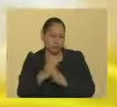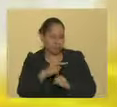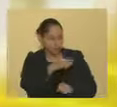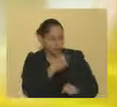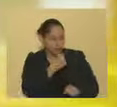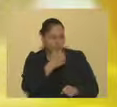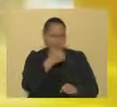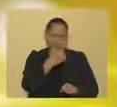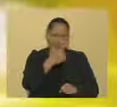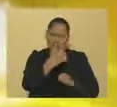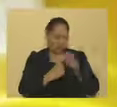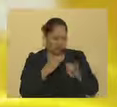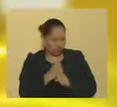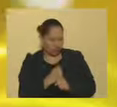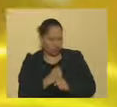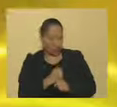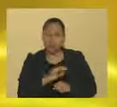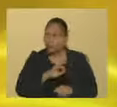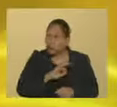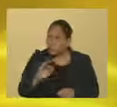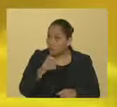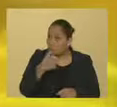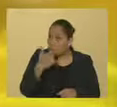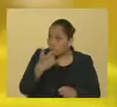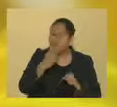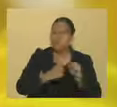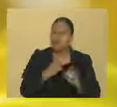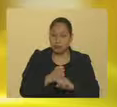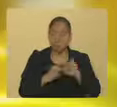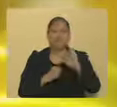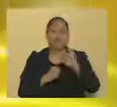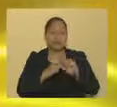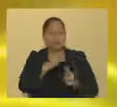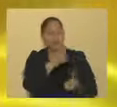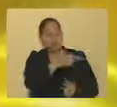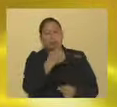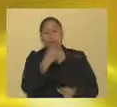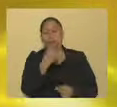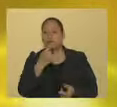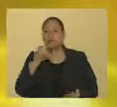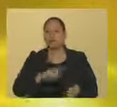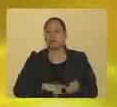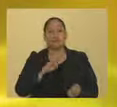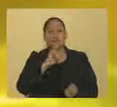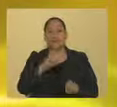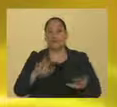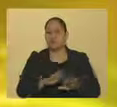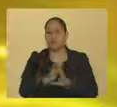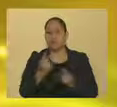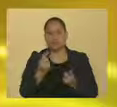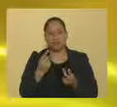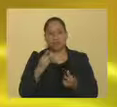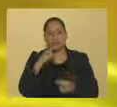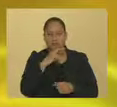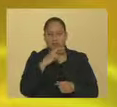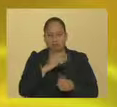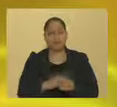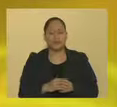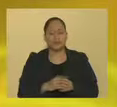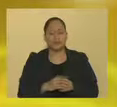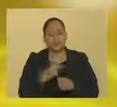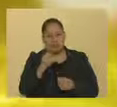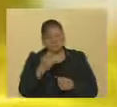6 o 7 años. ¿Puede pasar a los 6, 7 años? ¿Eso? Por eso estamos hablando de pubertad precoz. Entonces, cuando empezamos a